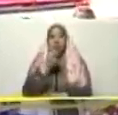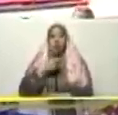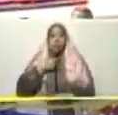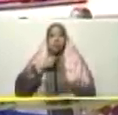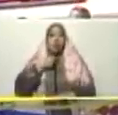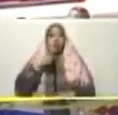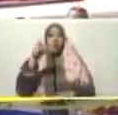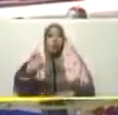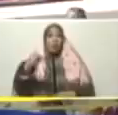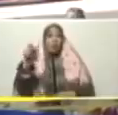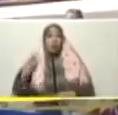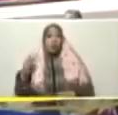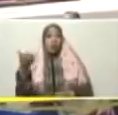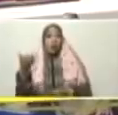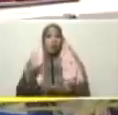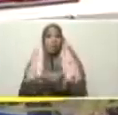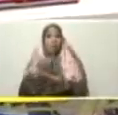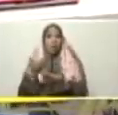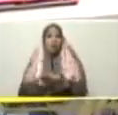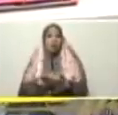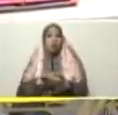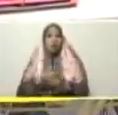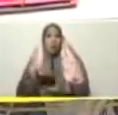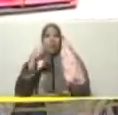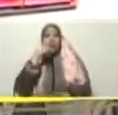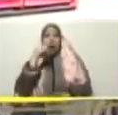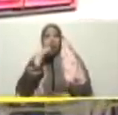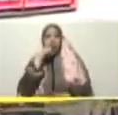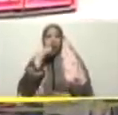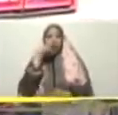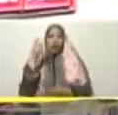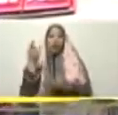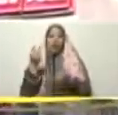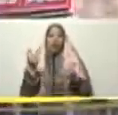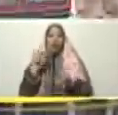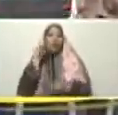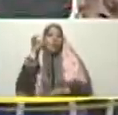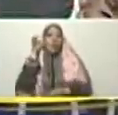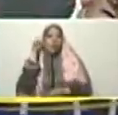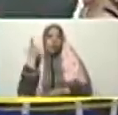ya madurito pues para tajada comerlo dulcitos